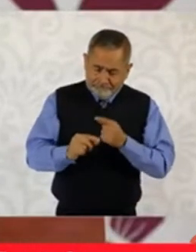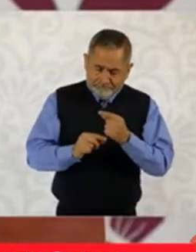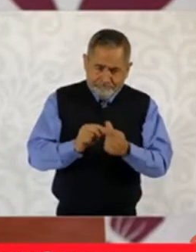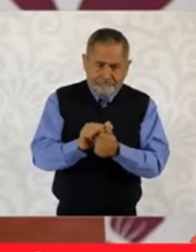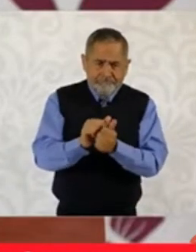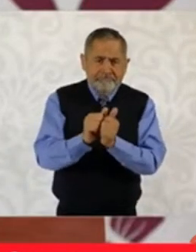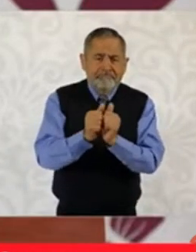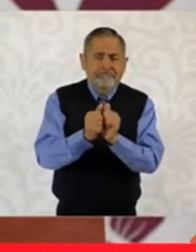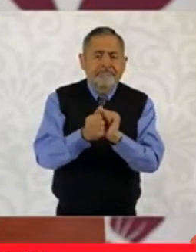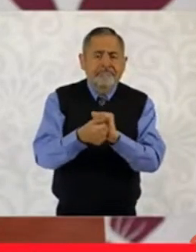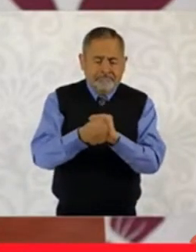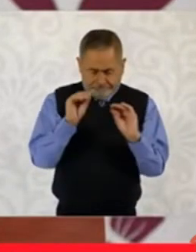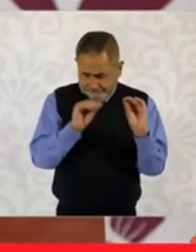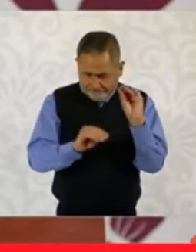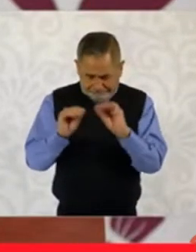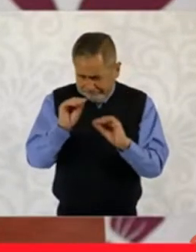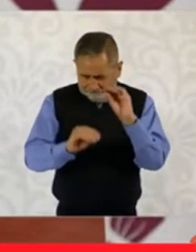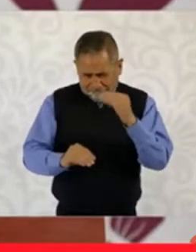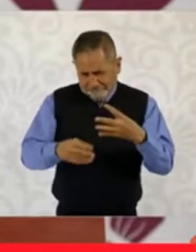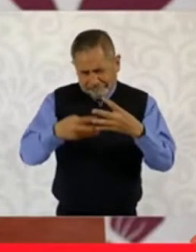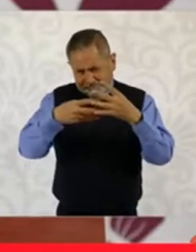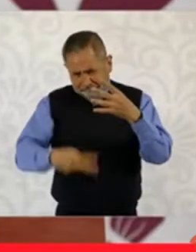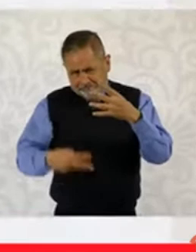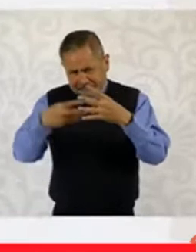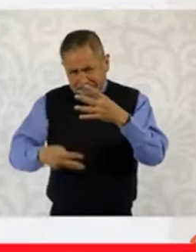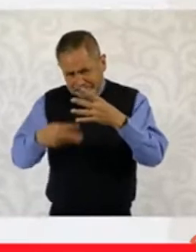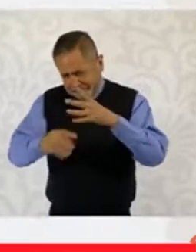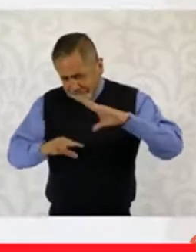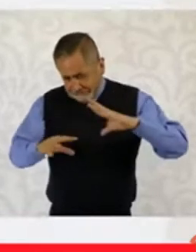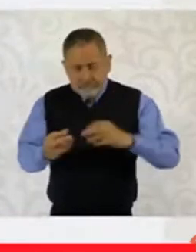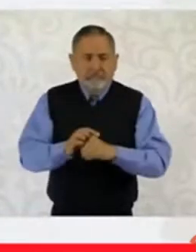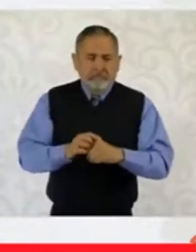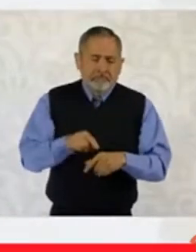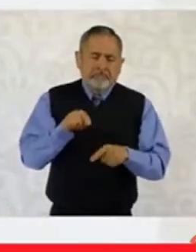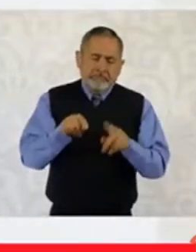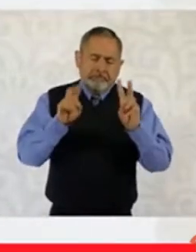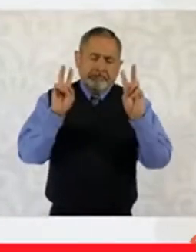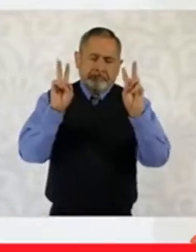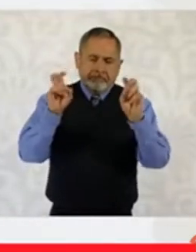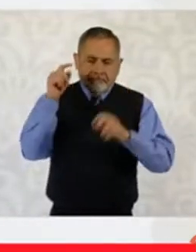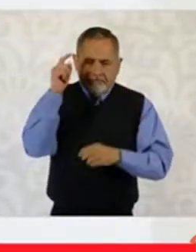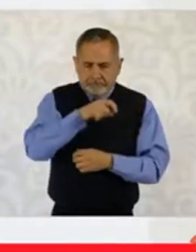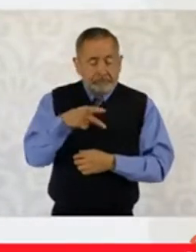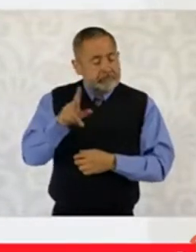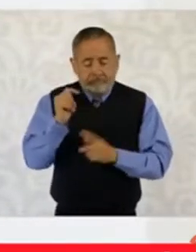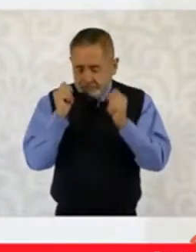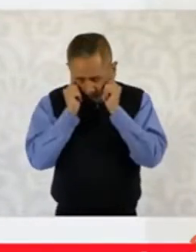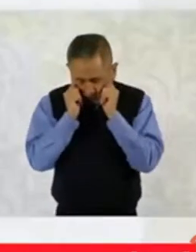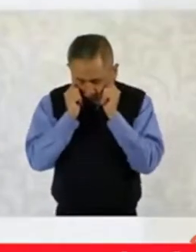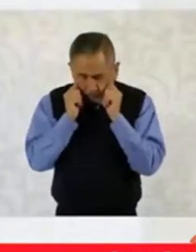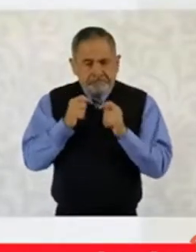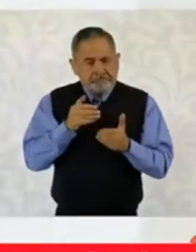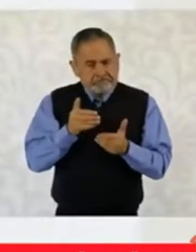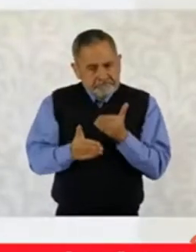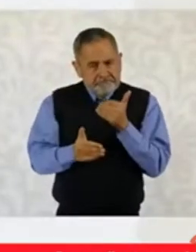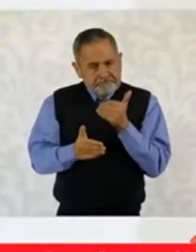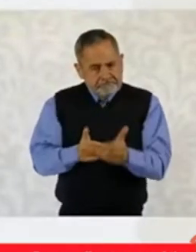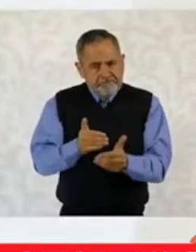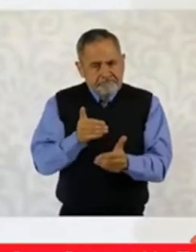Es importante. A veces son temas difíciles pero es importante avanzar hacia